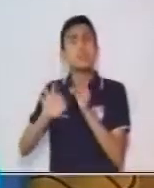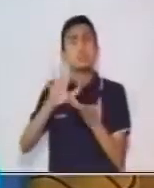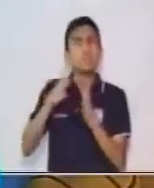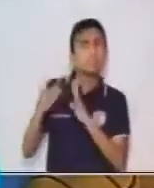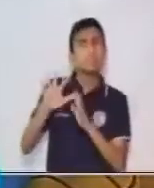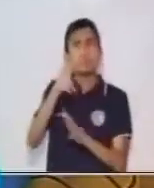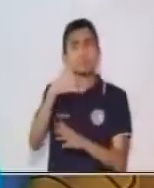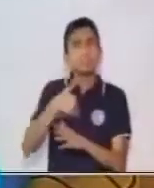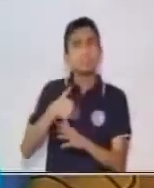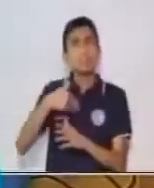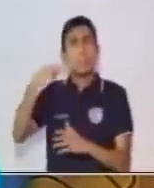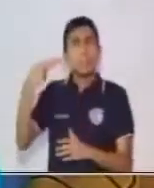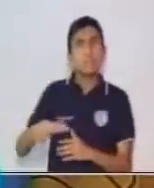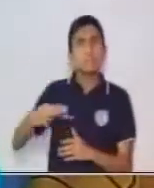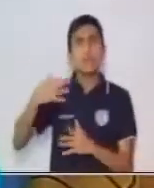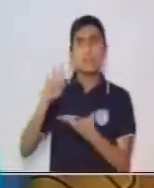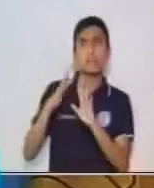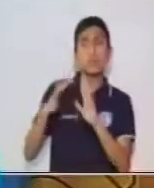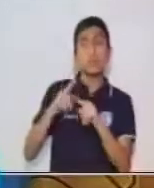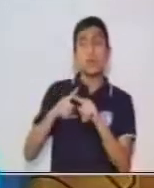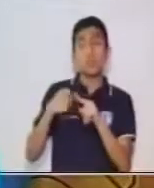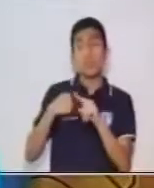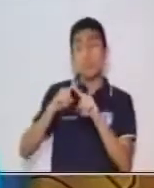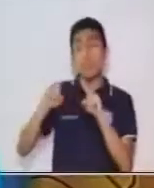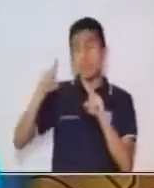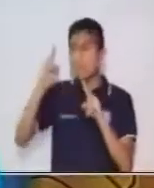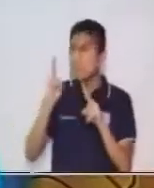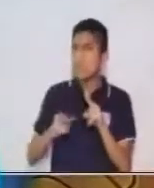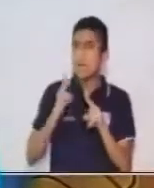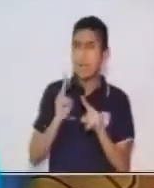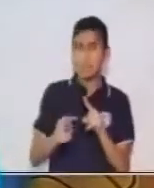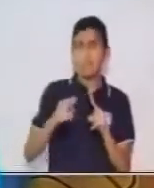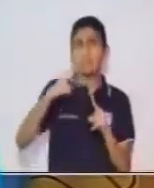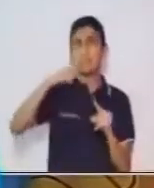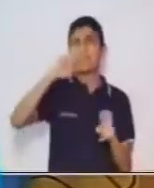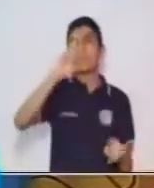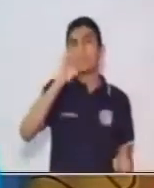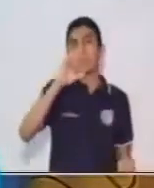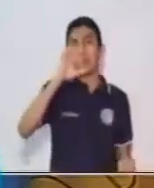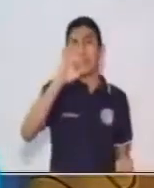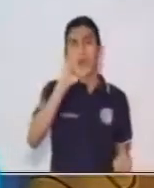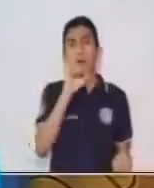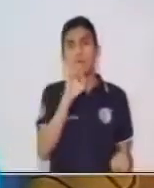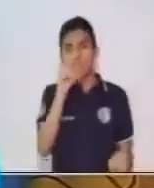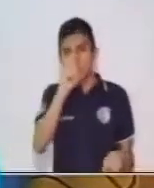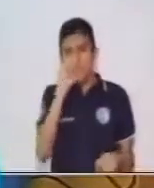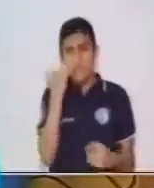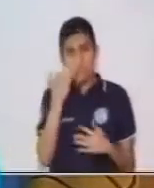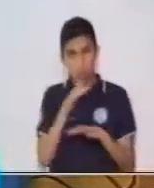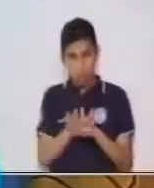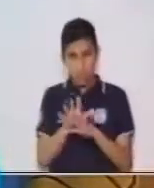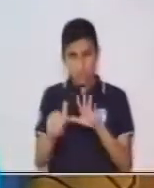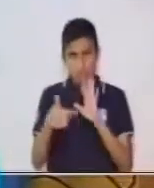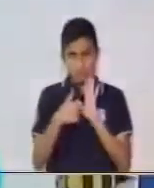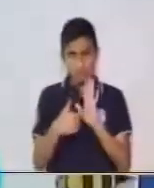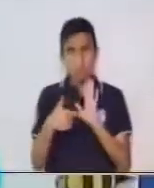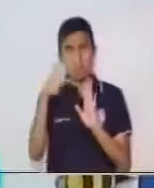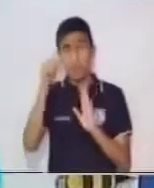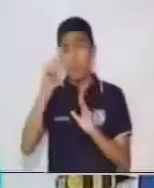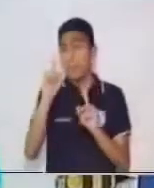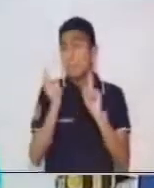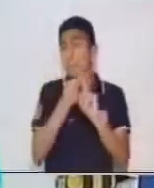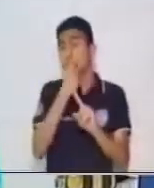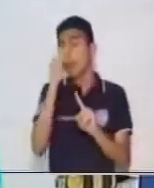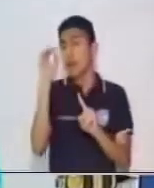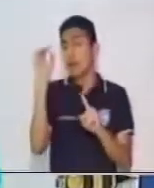tenemos la misma similitud pero las diferencias siempre van a ser las proposiciones incluidas. Entonces, este sería nuestro primer